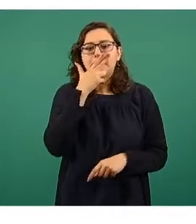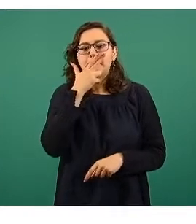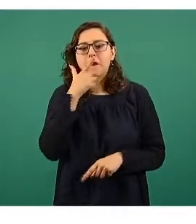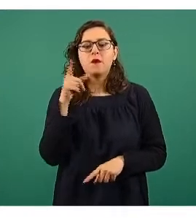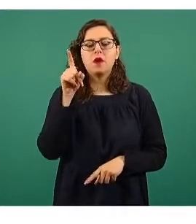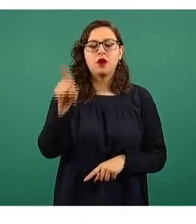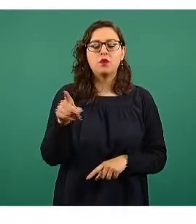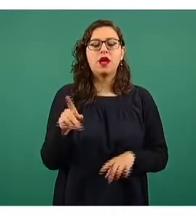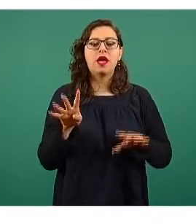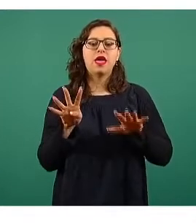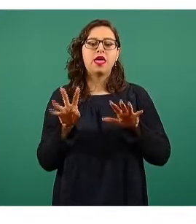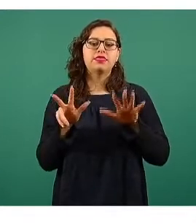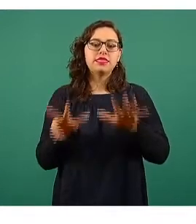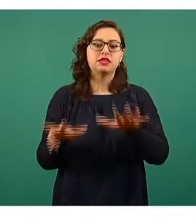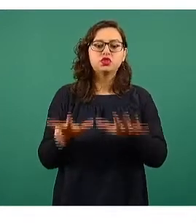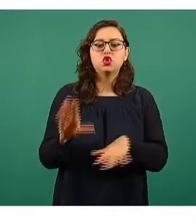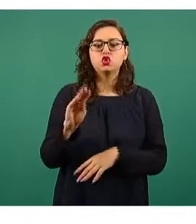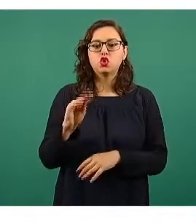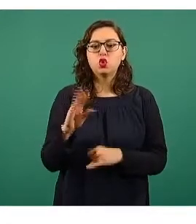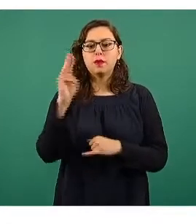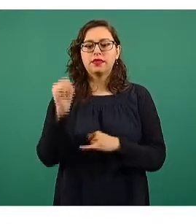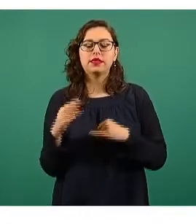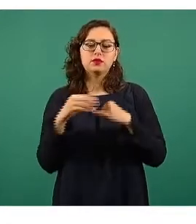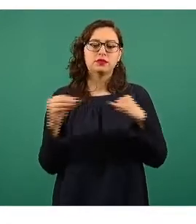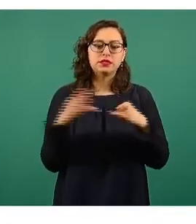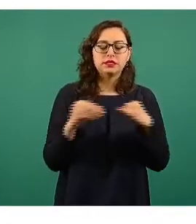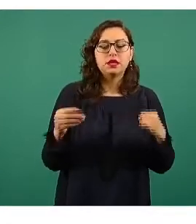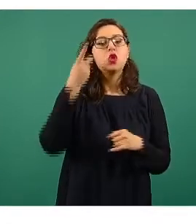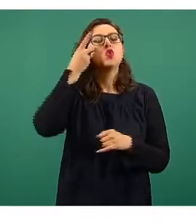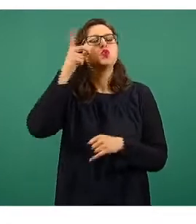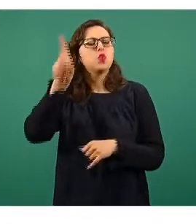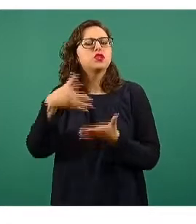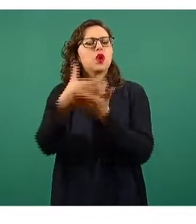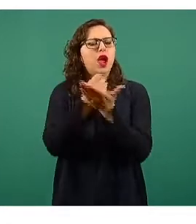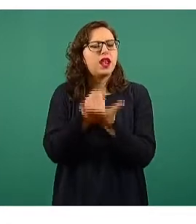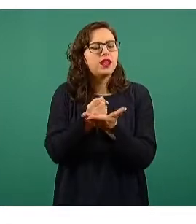18.99 por litro, un margen de 19